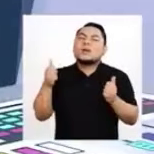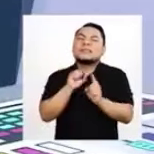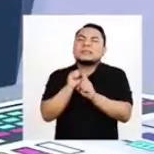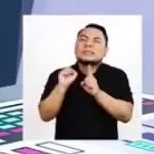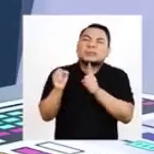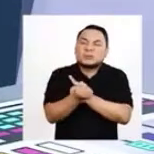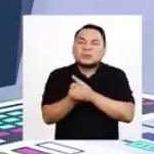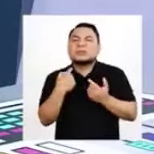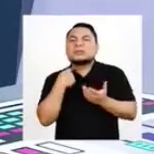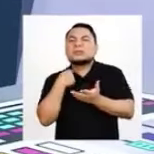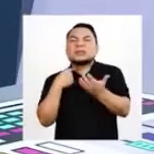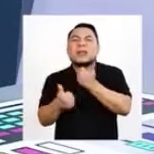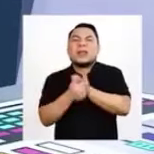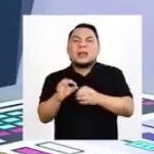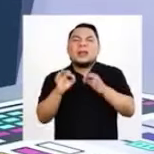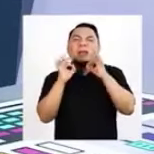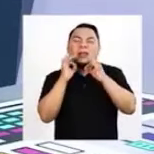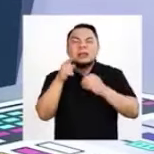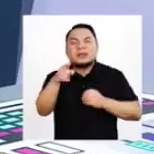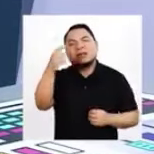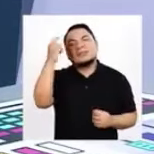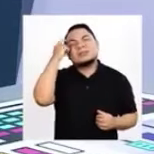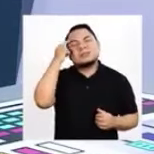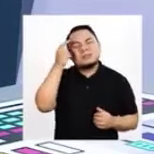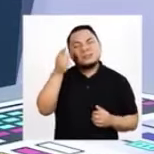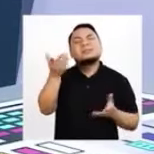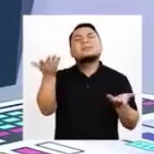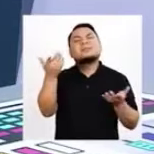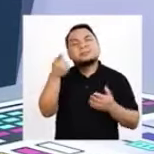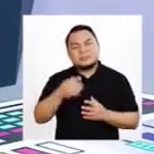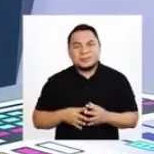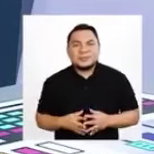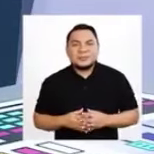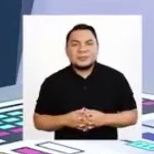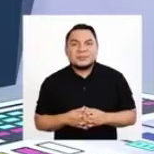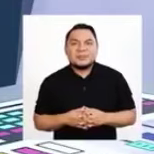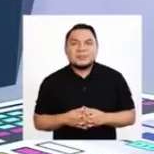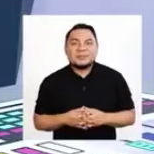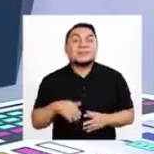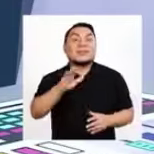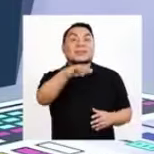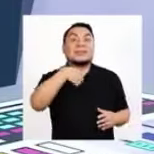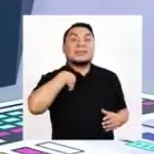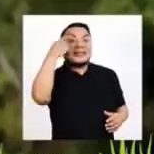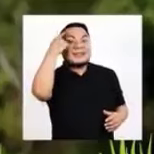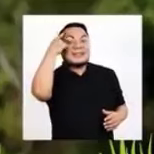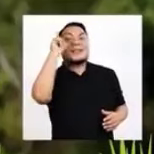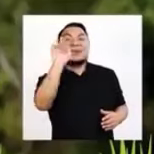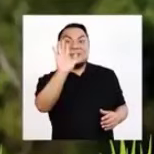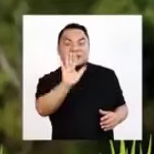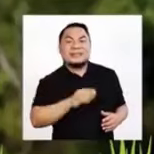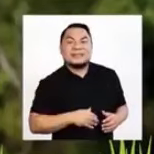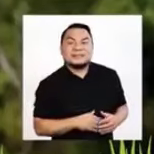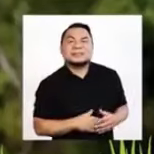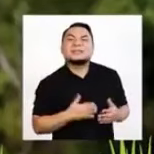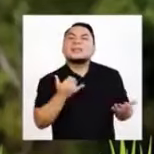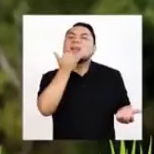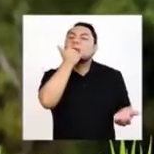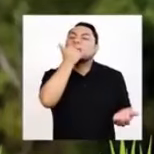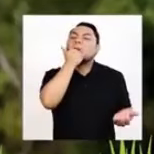¿Qué otras situaciones que ocasionen riesgo se les ocurren a ustedes? ¡Yo tengo